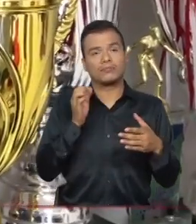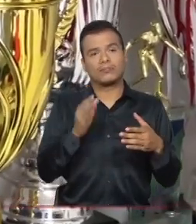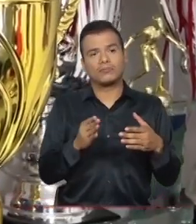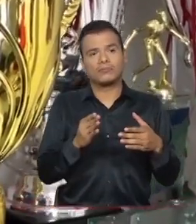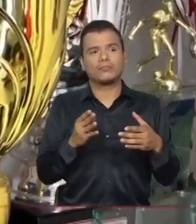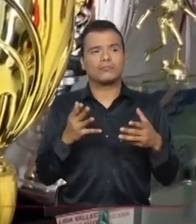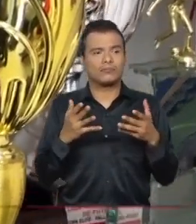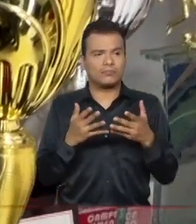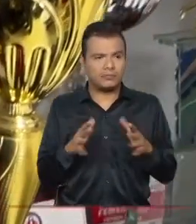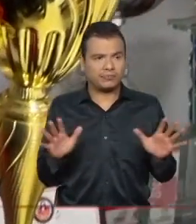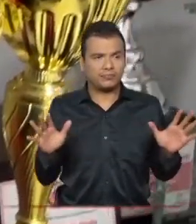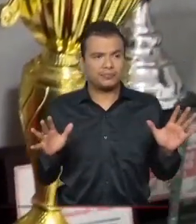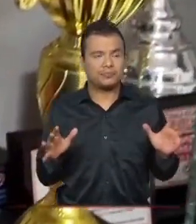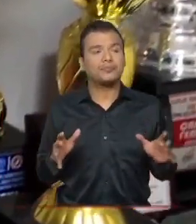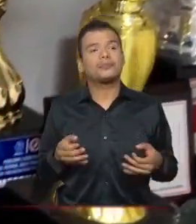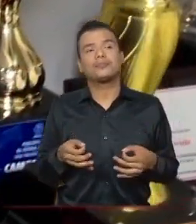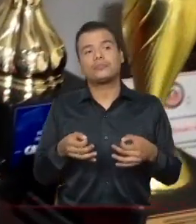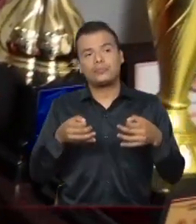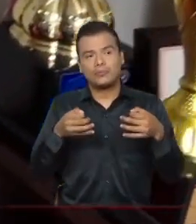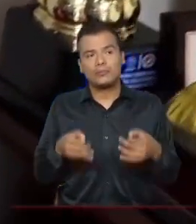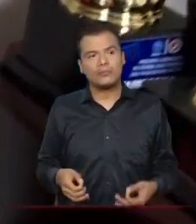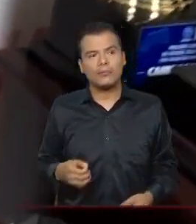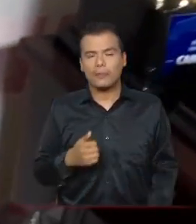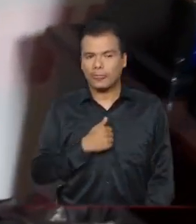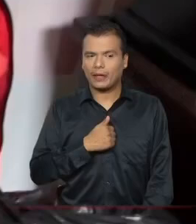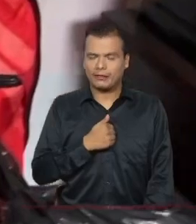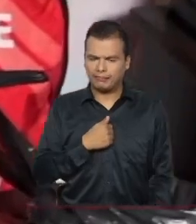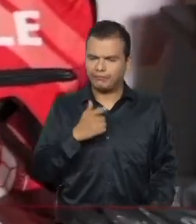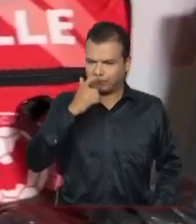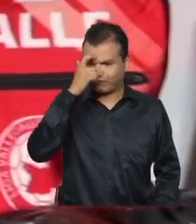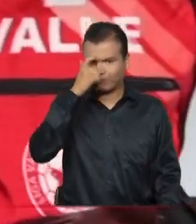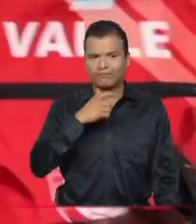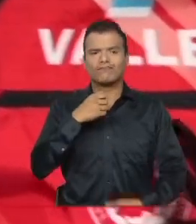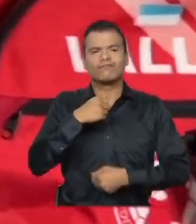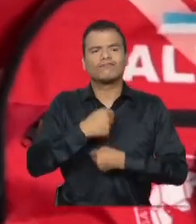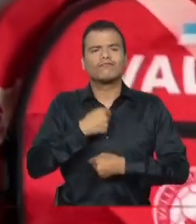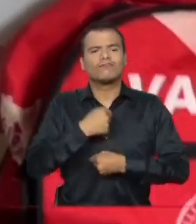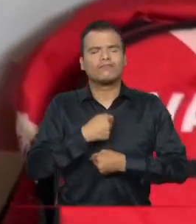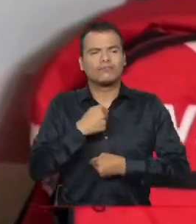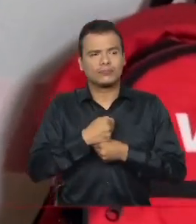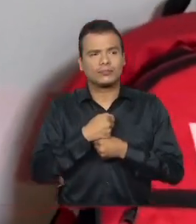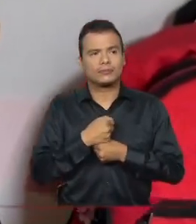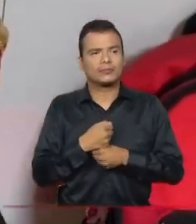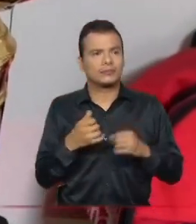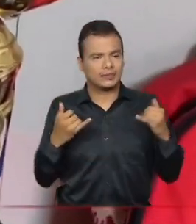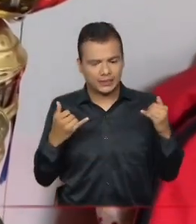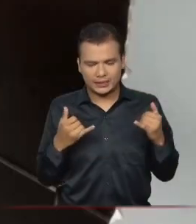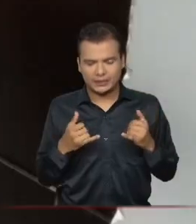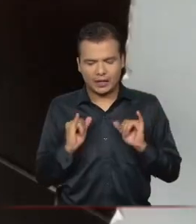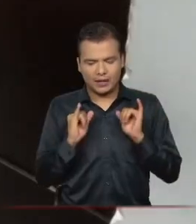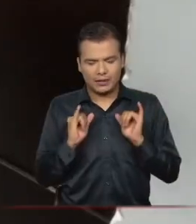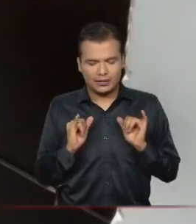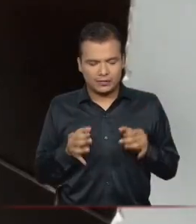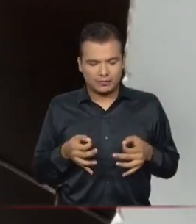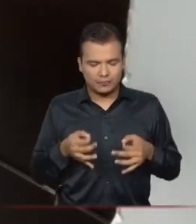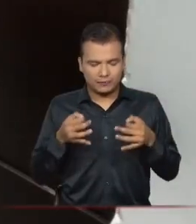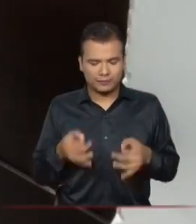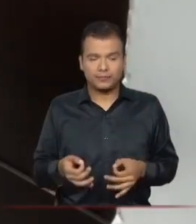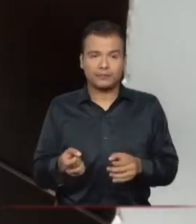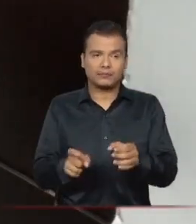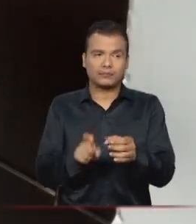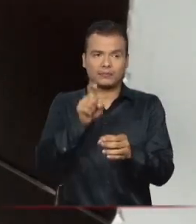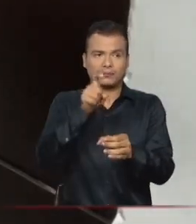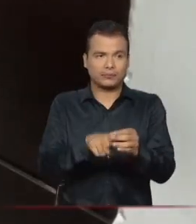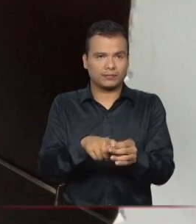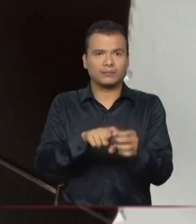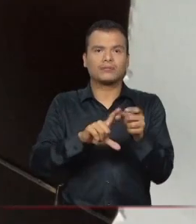ya poniéndolo como en una forma seria, ya lo hago la inscripción en la